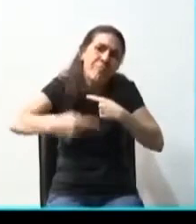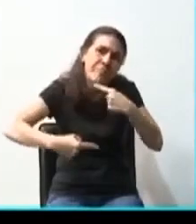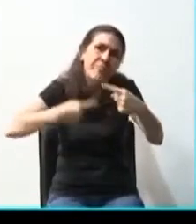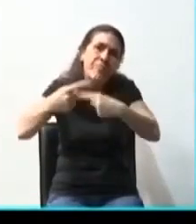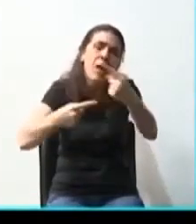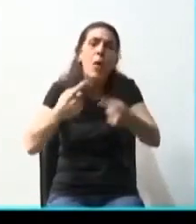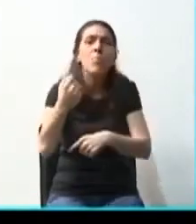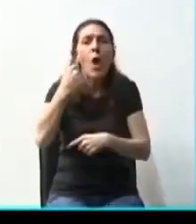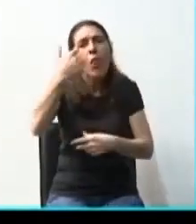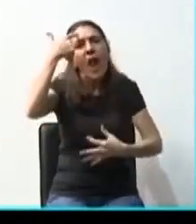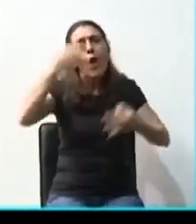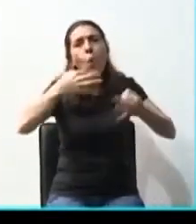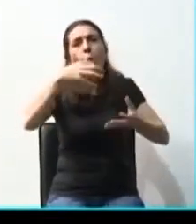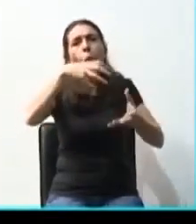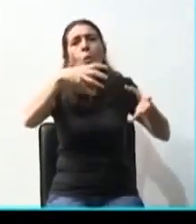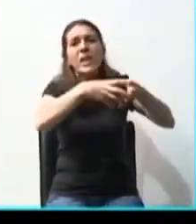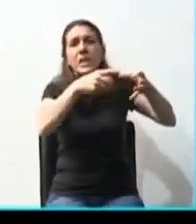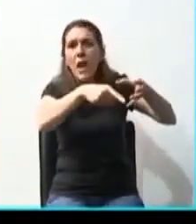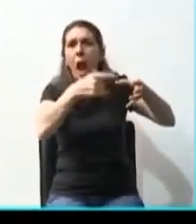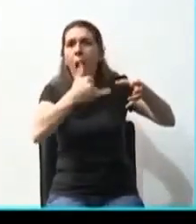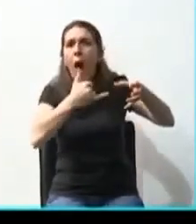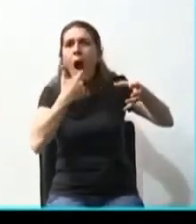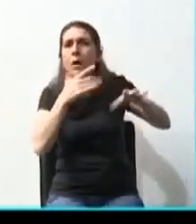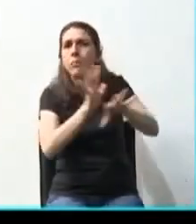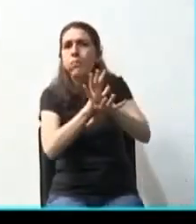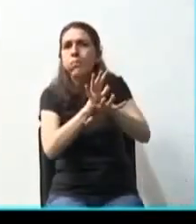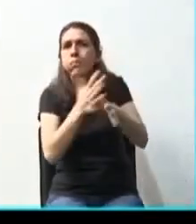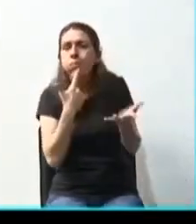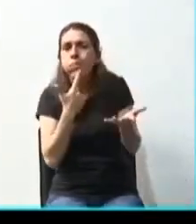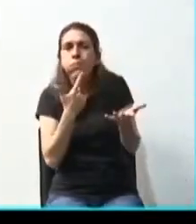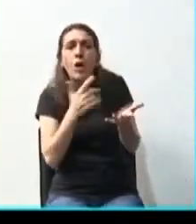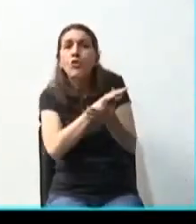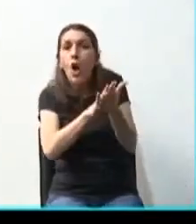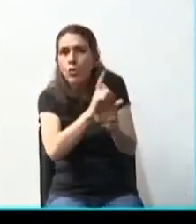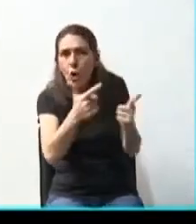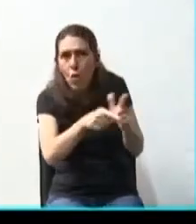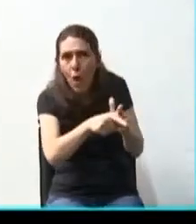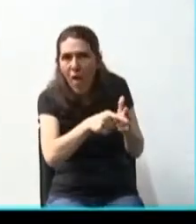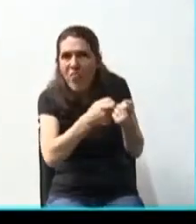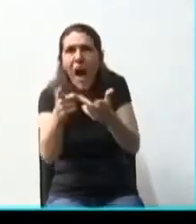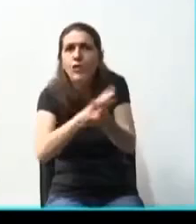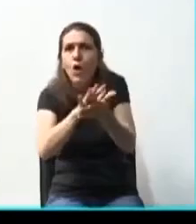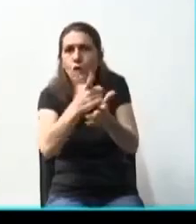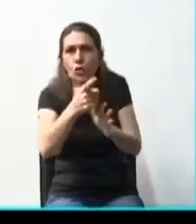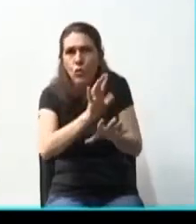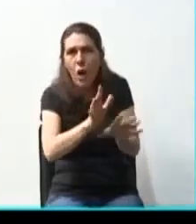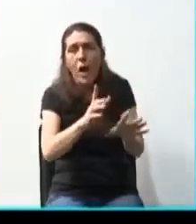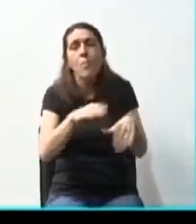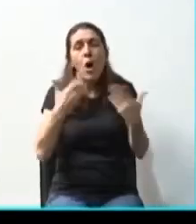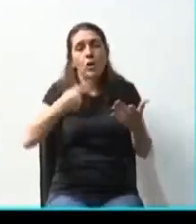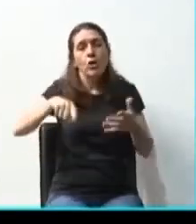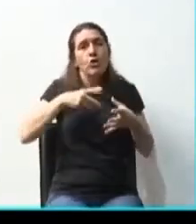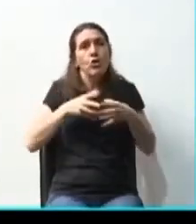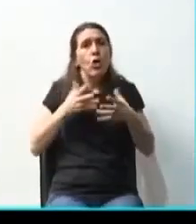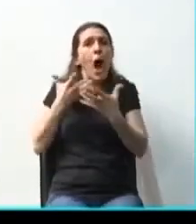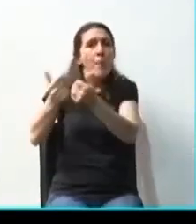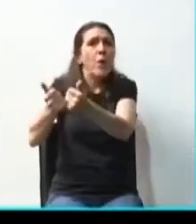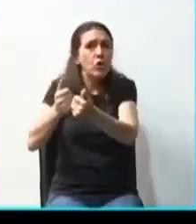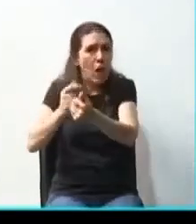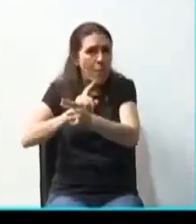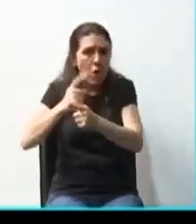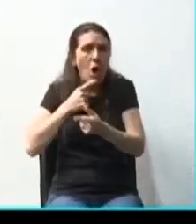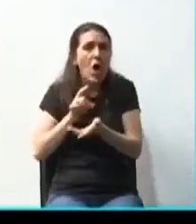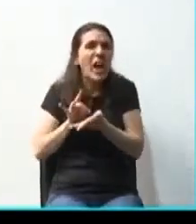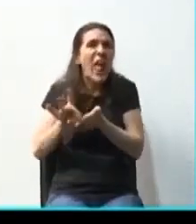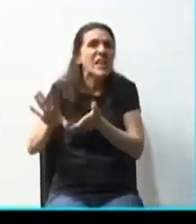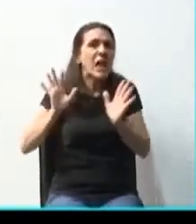judicial que forma parte de la impunidad. Es parte del problema y no de la solución. Entonces nosotros no vamos a acompañar estas designaciones. Rechazamos